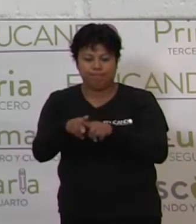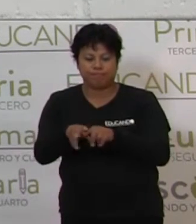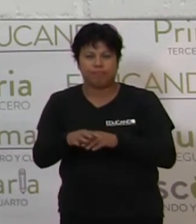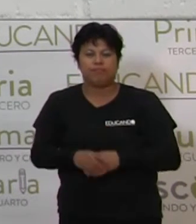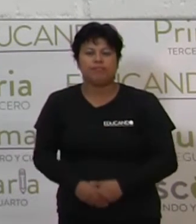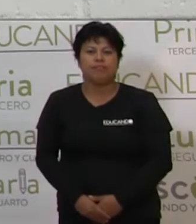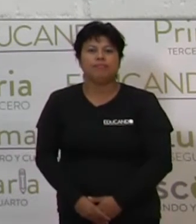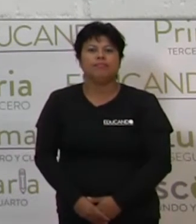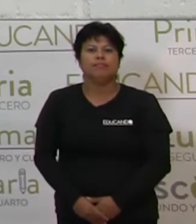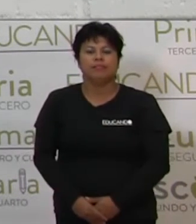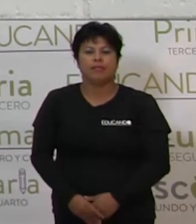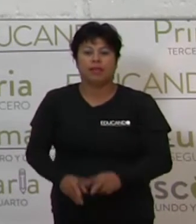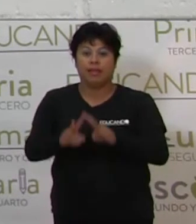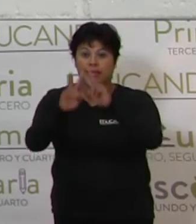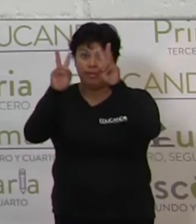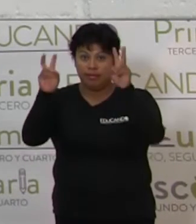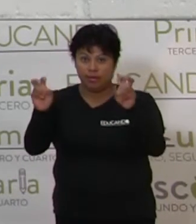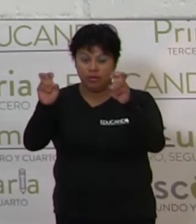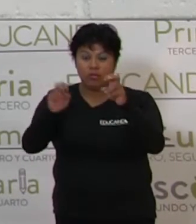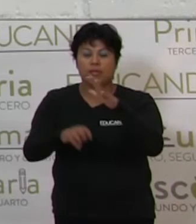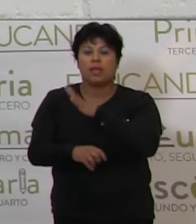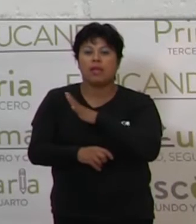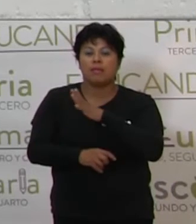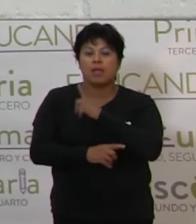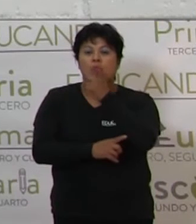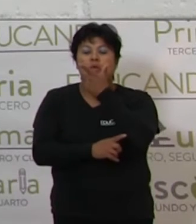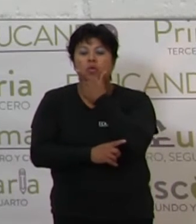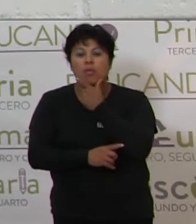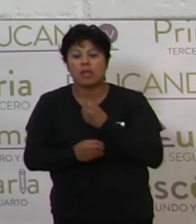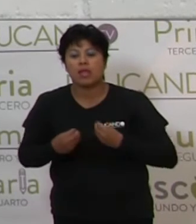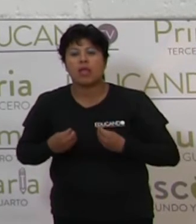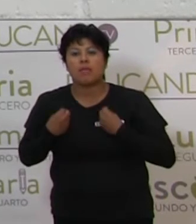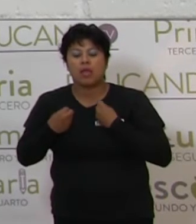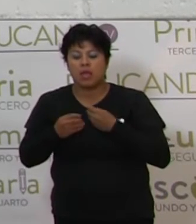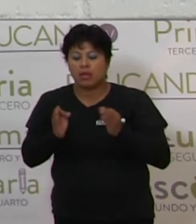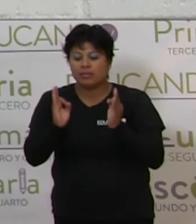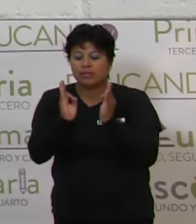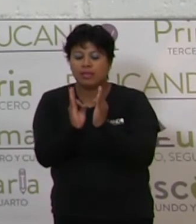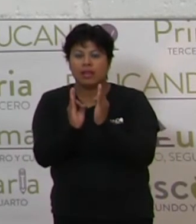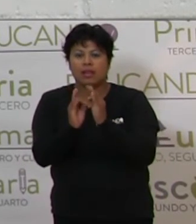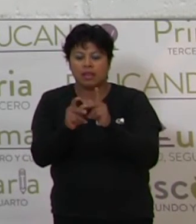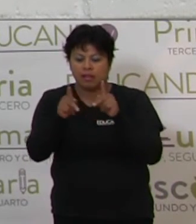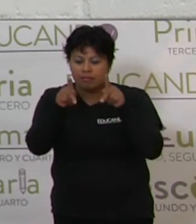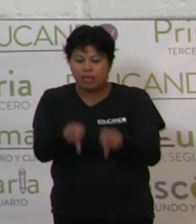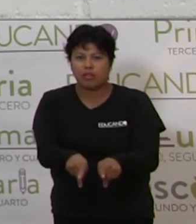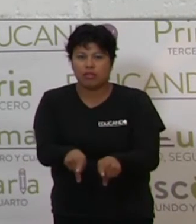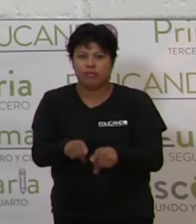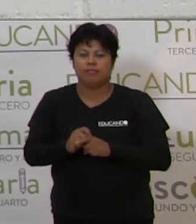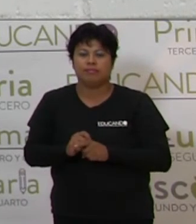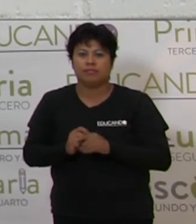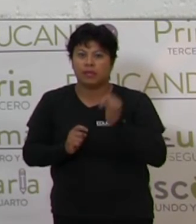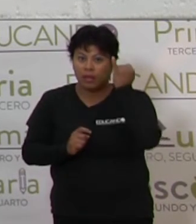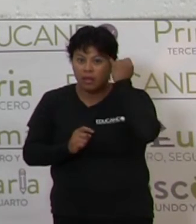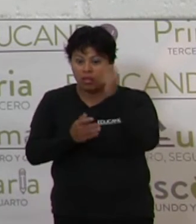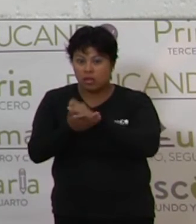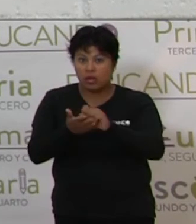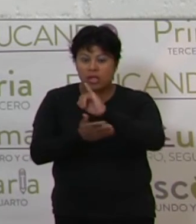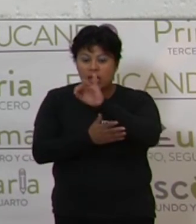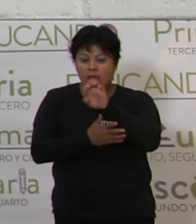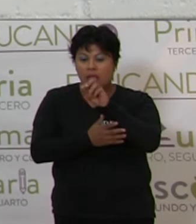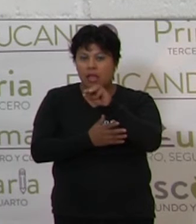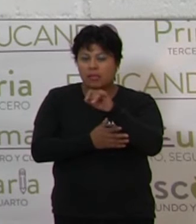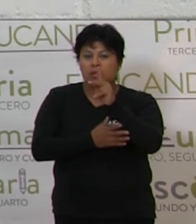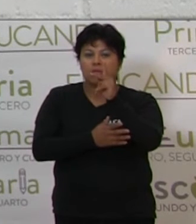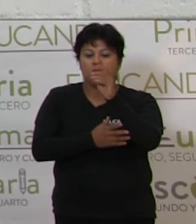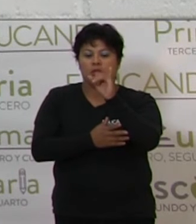así. El título es Había un hombre que vivía junto a un cementerio. El autor